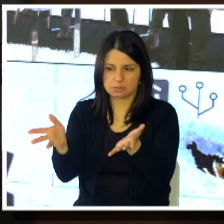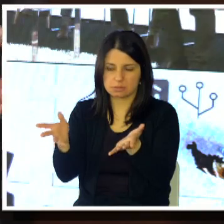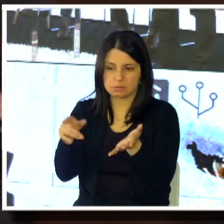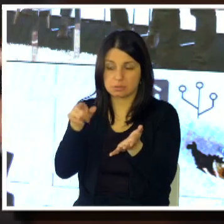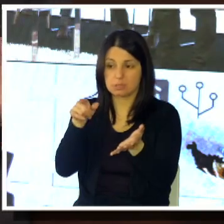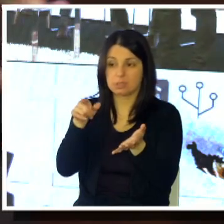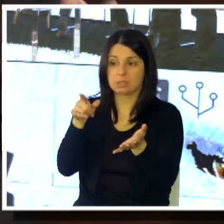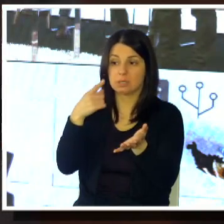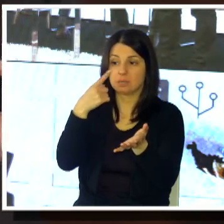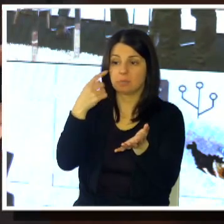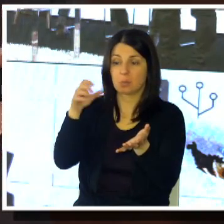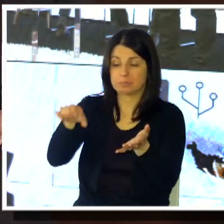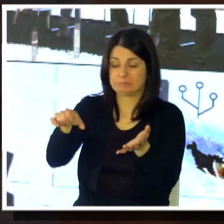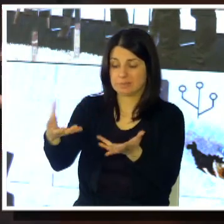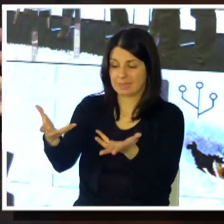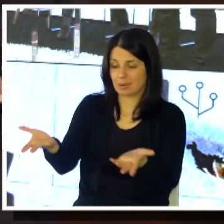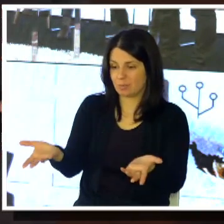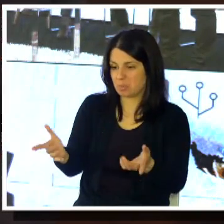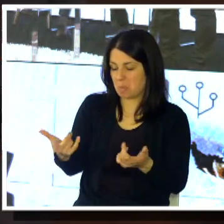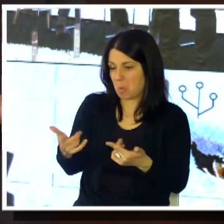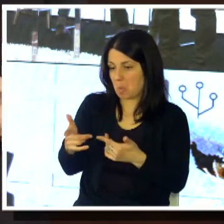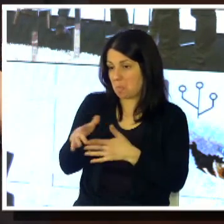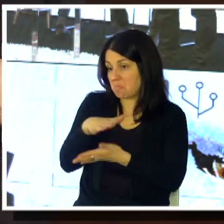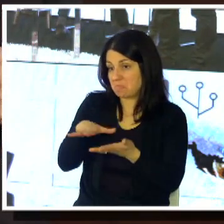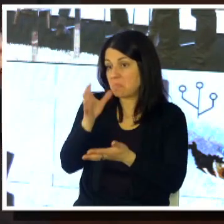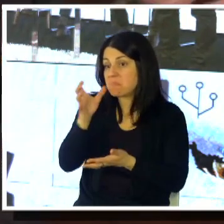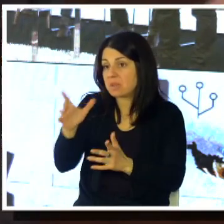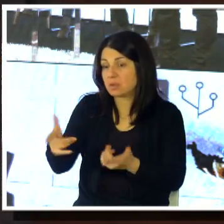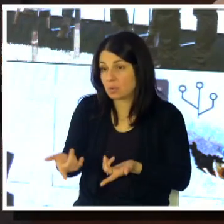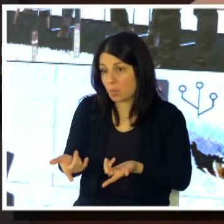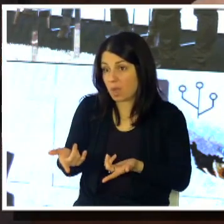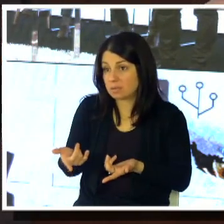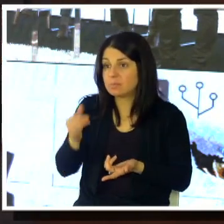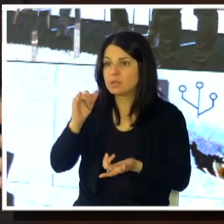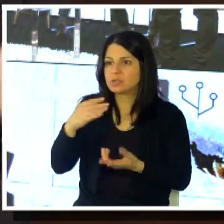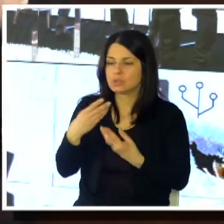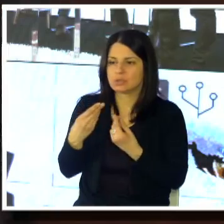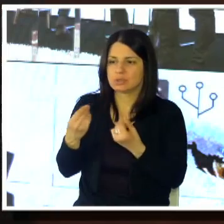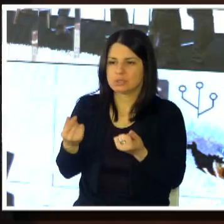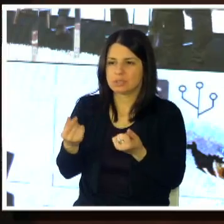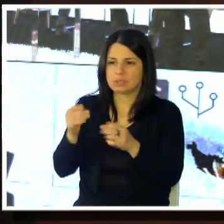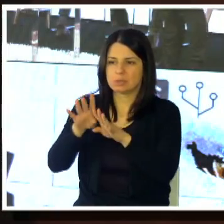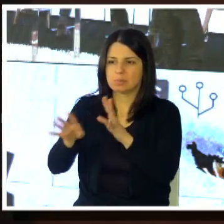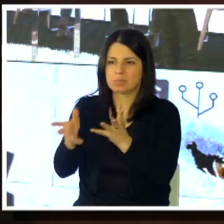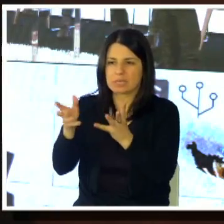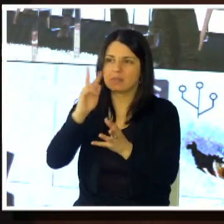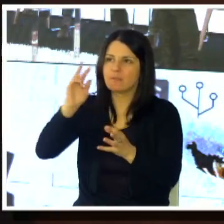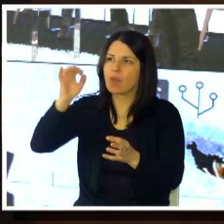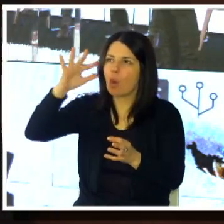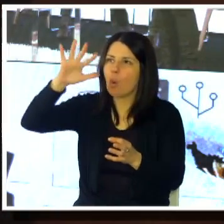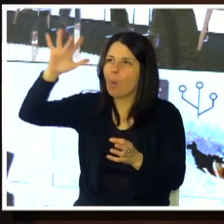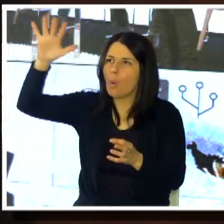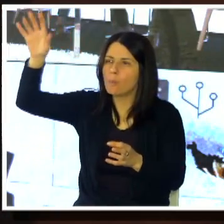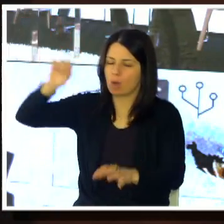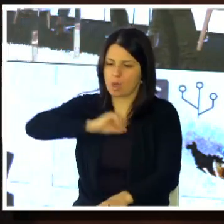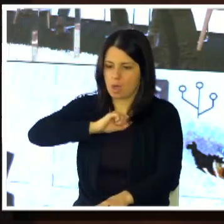eso no representa ninguna situación peligrosa. Pero ahora si sentimos que la puerta está caliente, vemos que hay humo y empezamos a